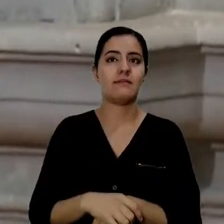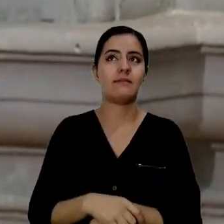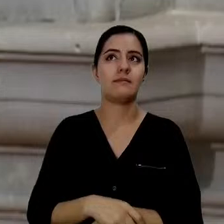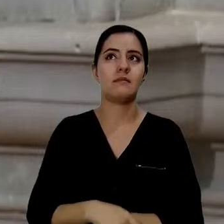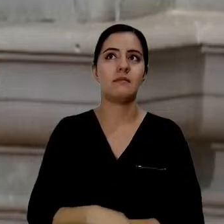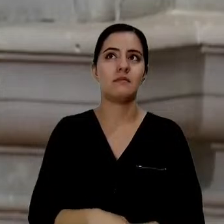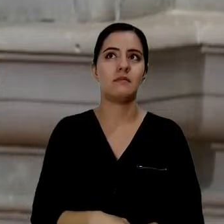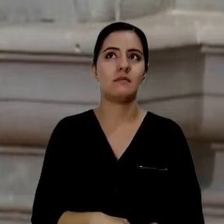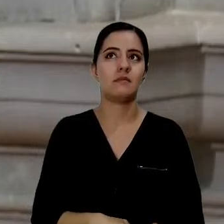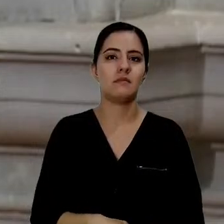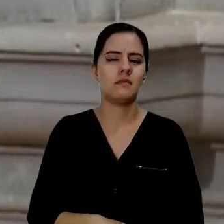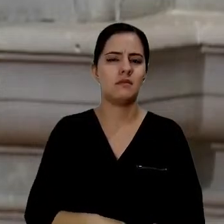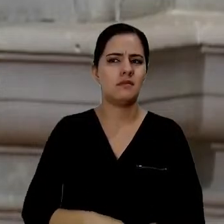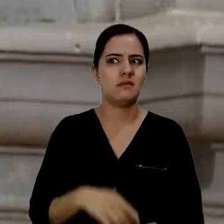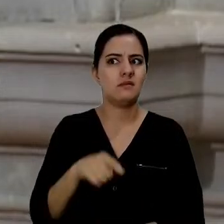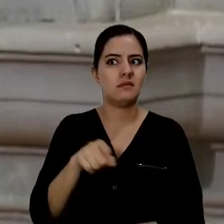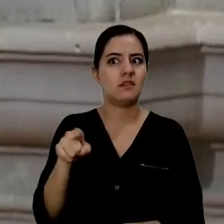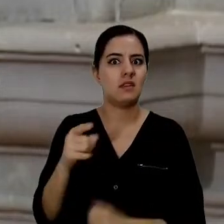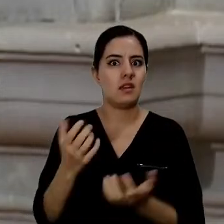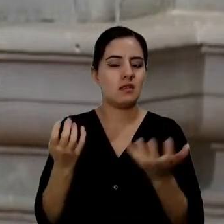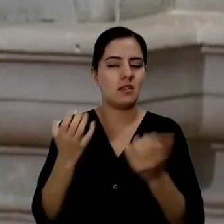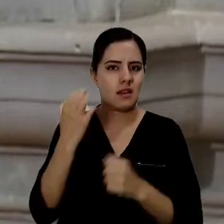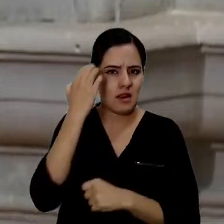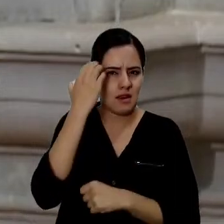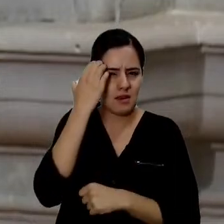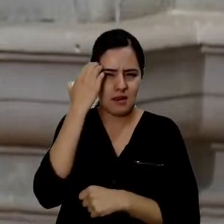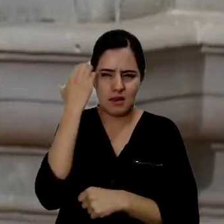un crimen de lesa humanidad